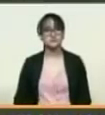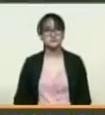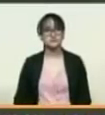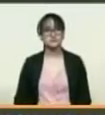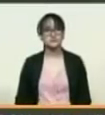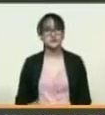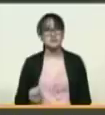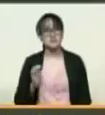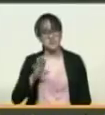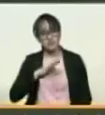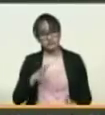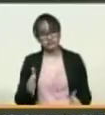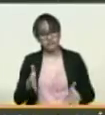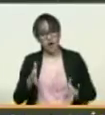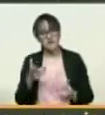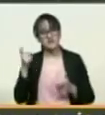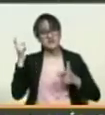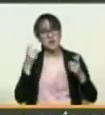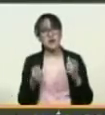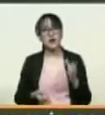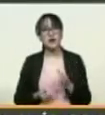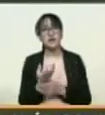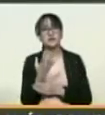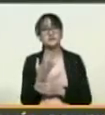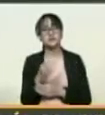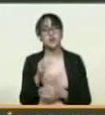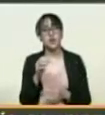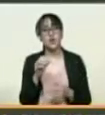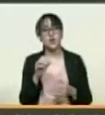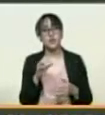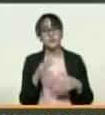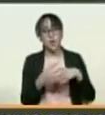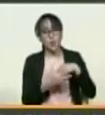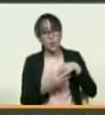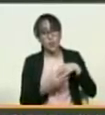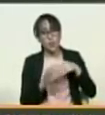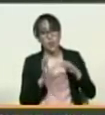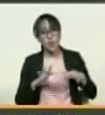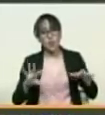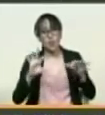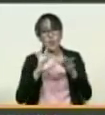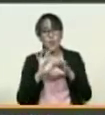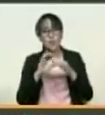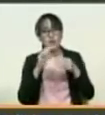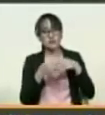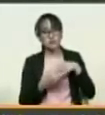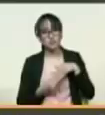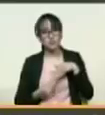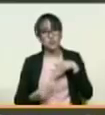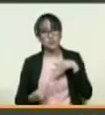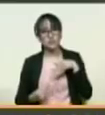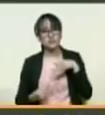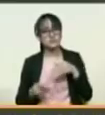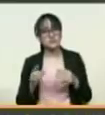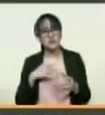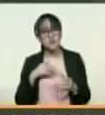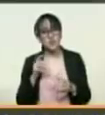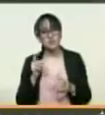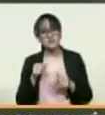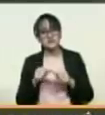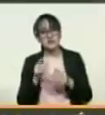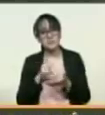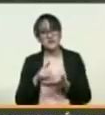presidente Chávez fue la creación de UNASUR. Vemos que hace pocos días 6 países han decidido que no van a seguir participando en